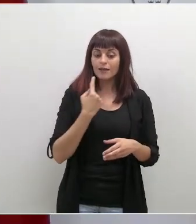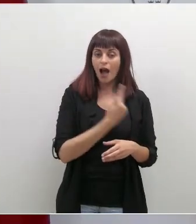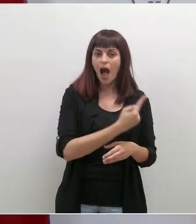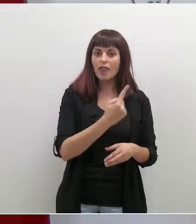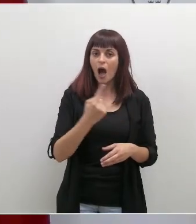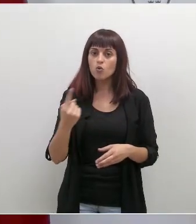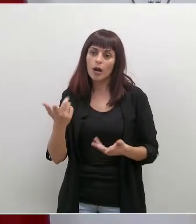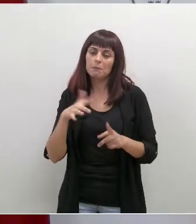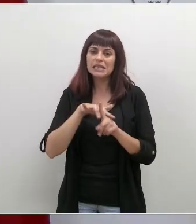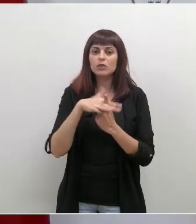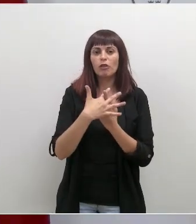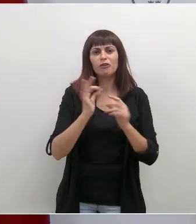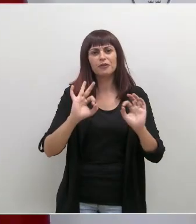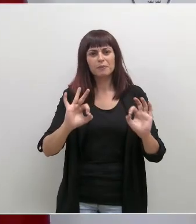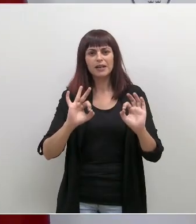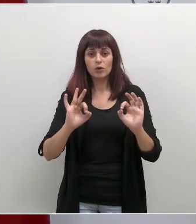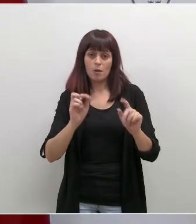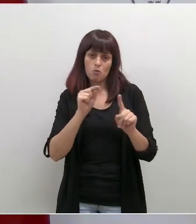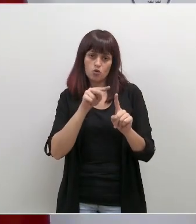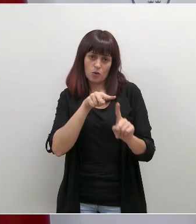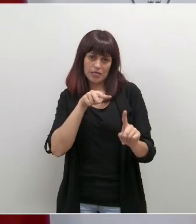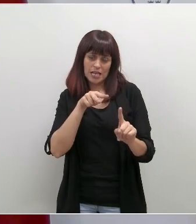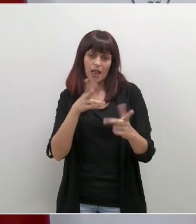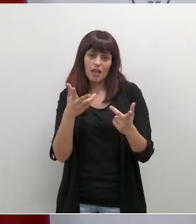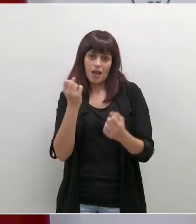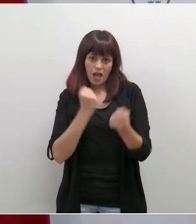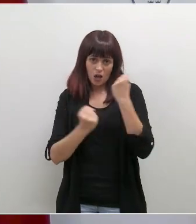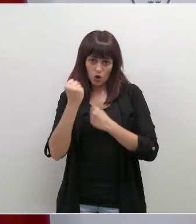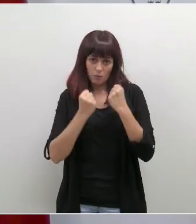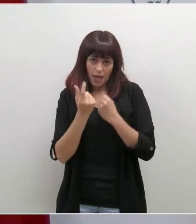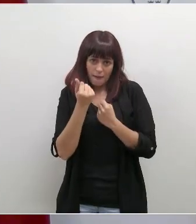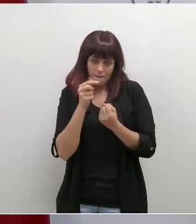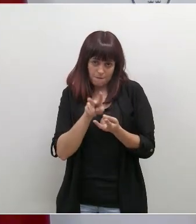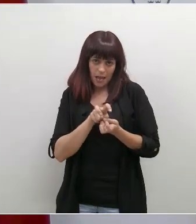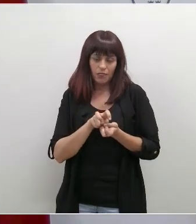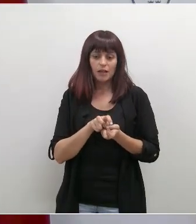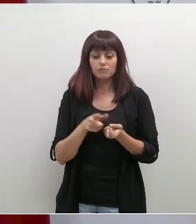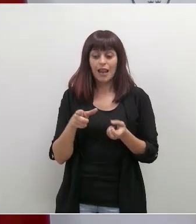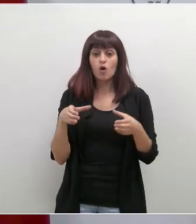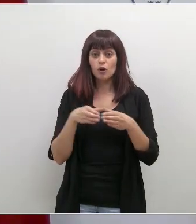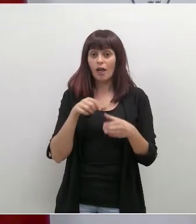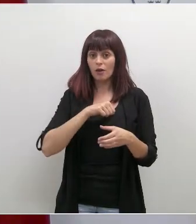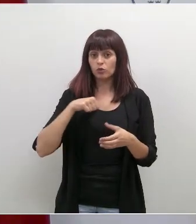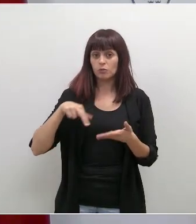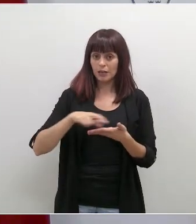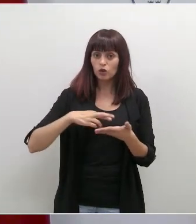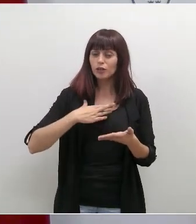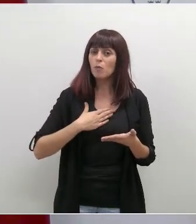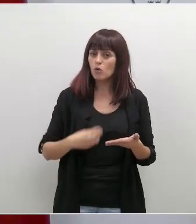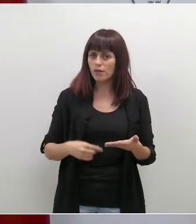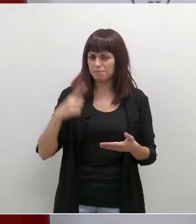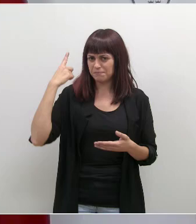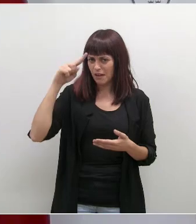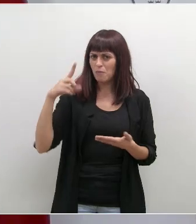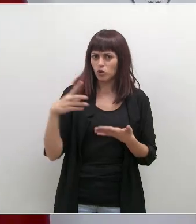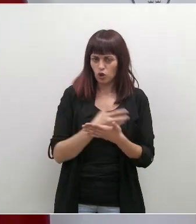su particular situación desde el punto de vista económico y financiero. La comunidad autónoma de la región de Murcia es por todos conocido